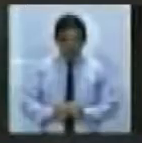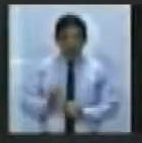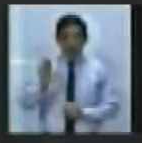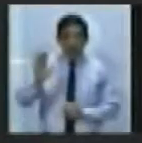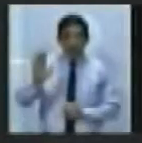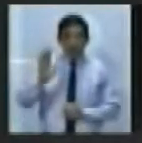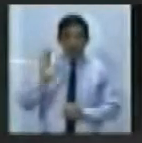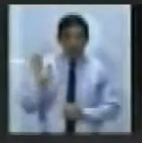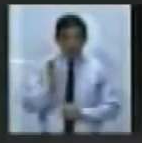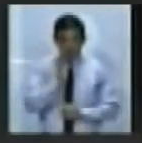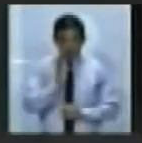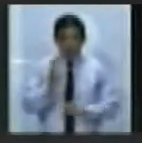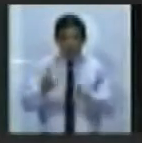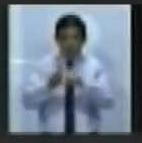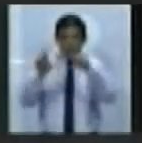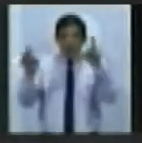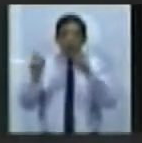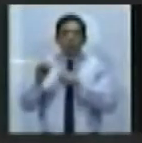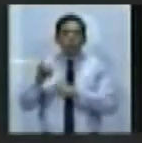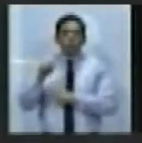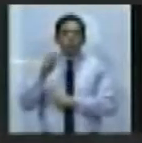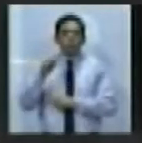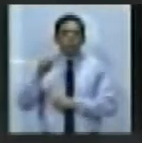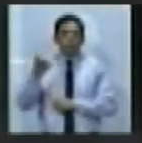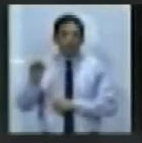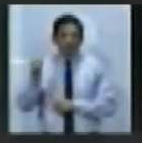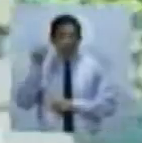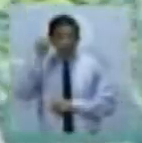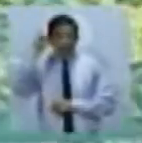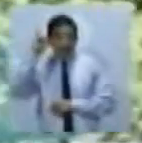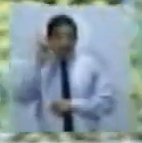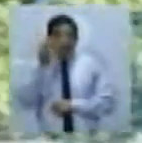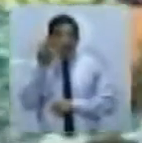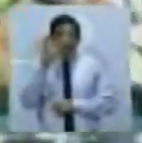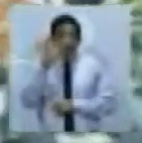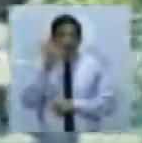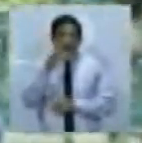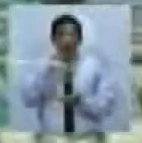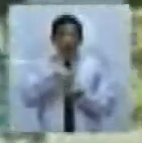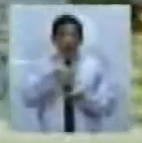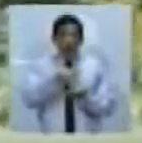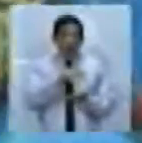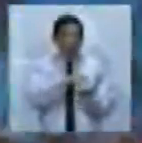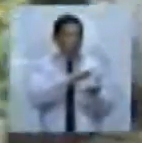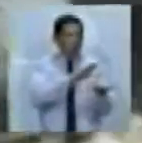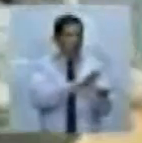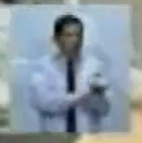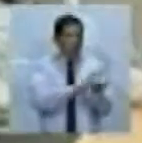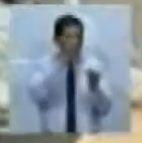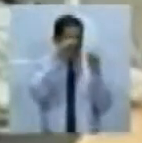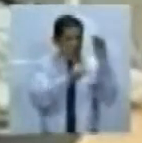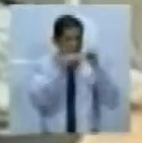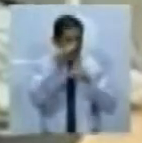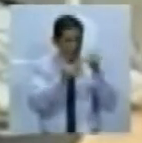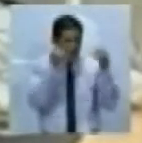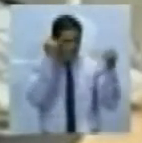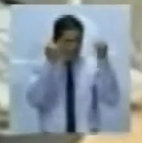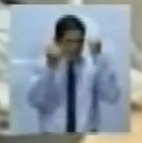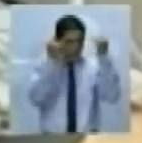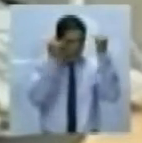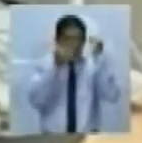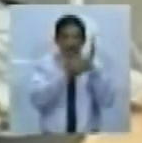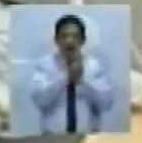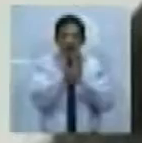Echevent Ecuador. La iniciativa fue creada en diciembre por 19 estudiantes entusiastas, quienes pusieron en práctica las